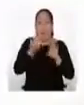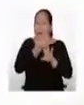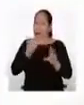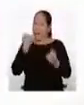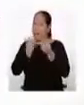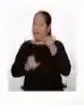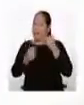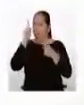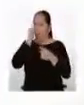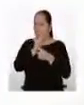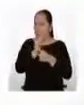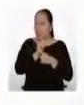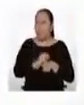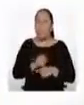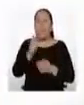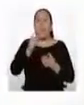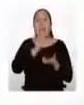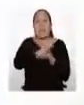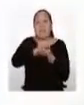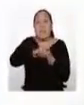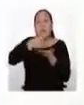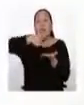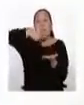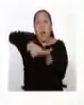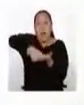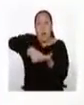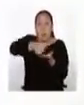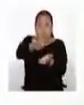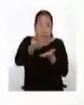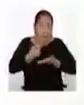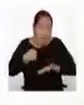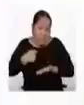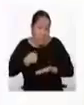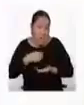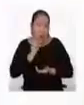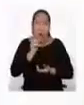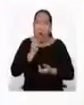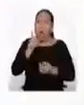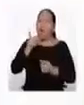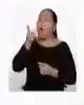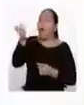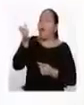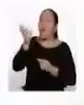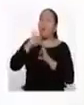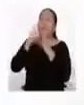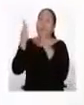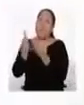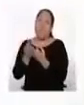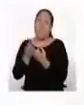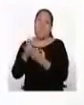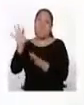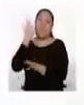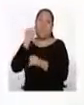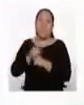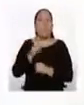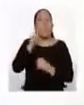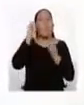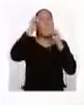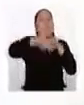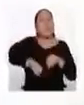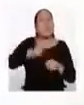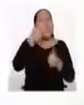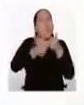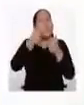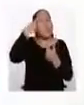siguiente reto. Escribe una carta que puede estar dirigida a ti mismo o a algún miembro de tu familia que te gustaría que la lea, donde pongas cuál es tu mayor